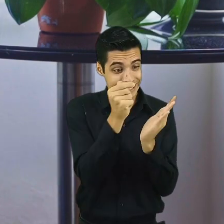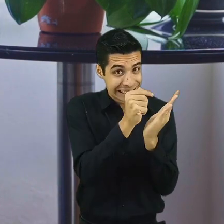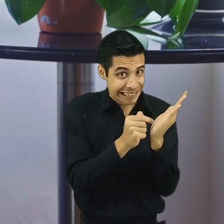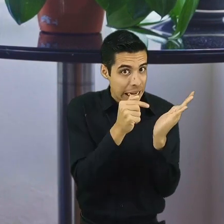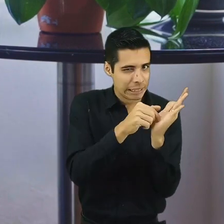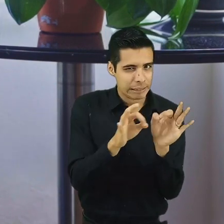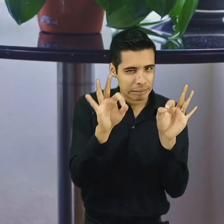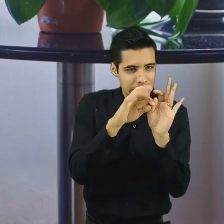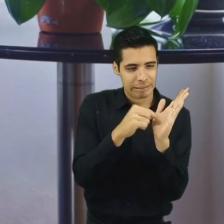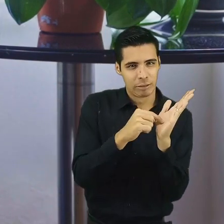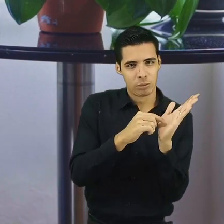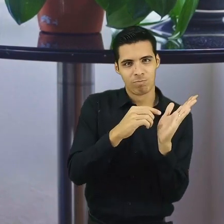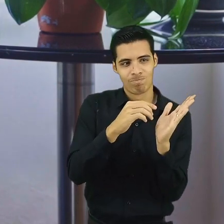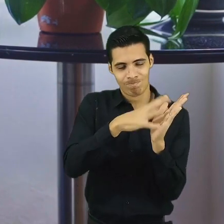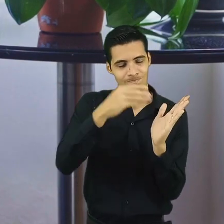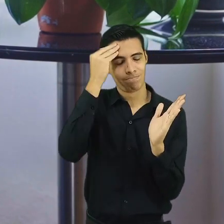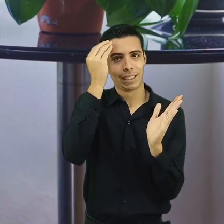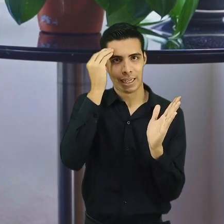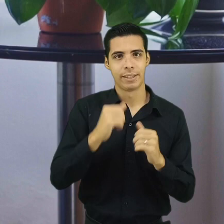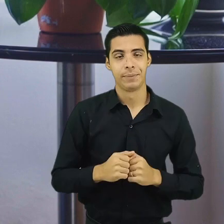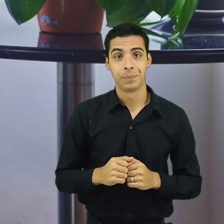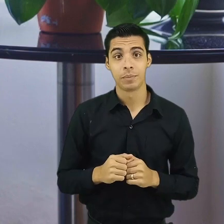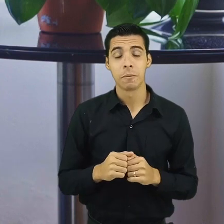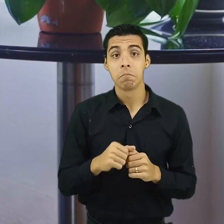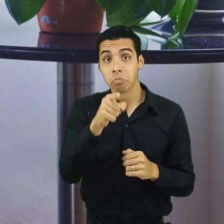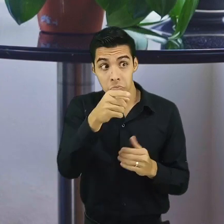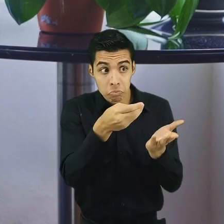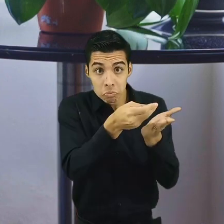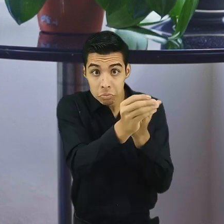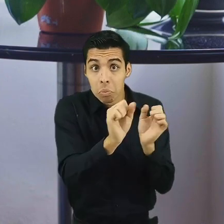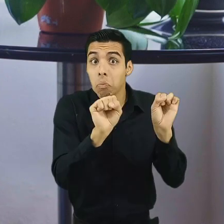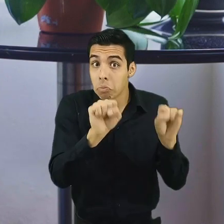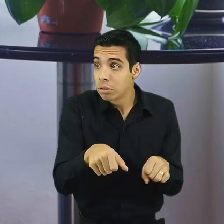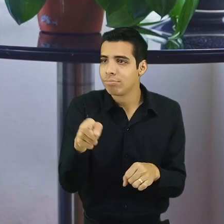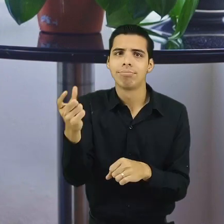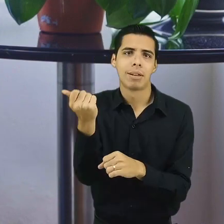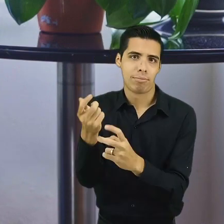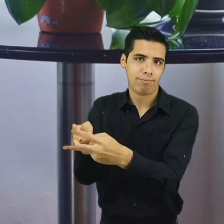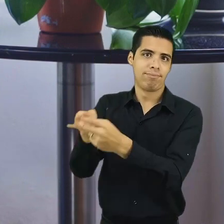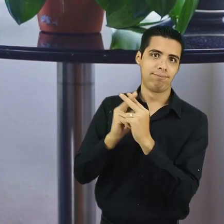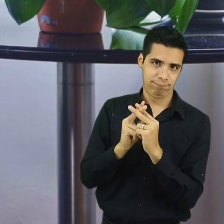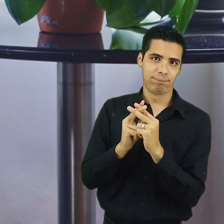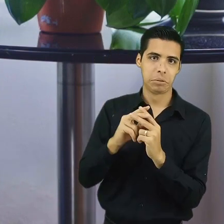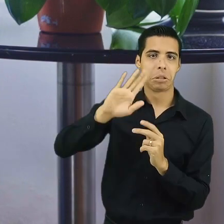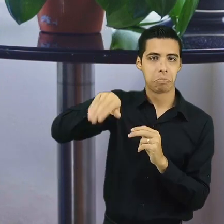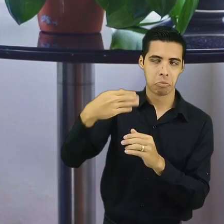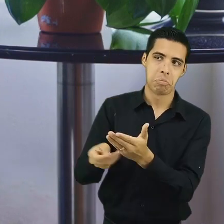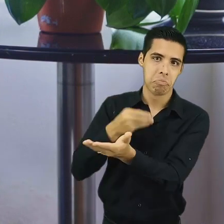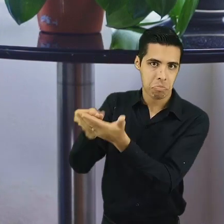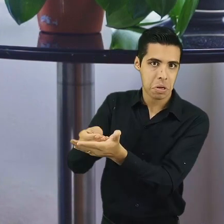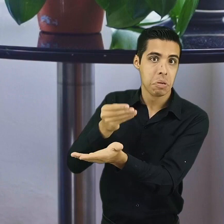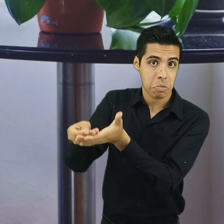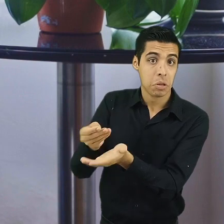Otra manera a la hora de iniciar tu inversión es con la ayuda de crédito, que en algunos casos llegará a ser una buena oportunidad, pero debes